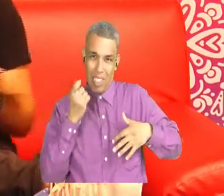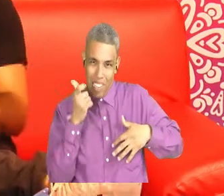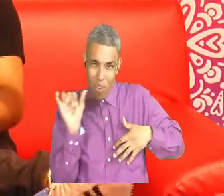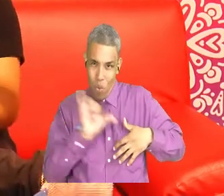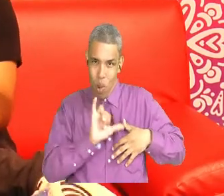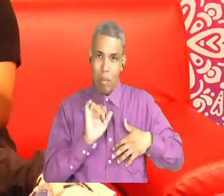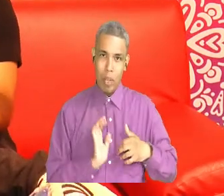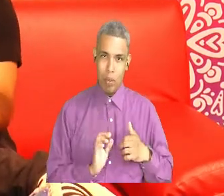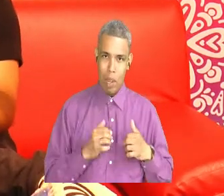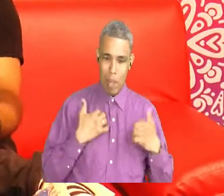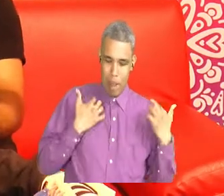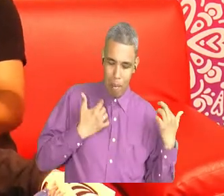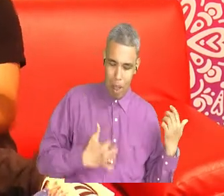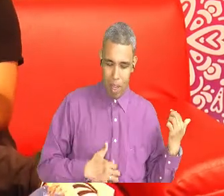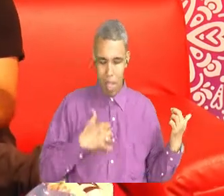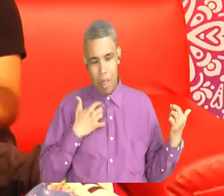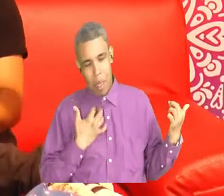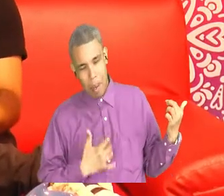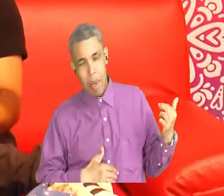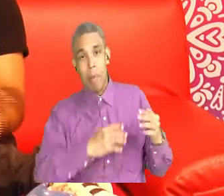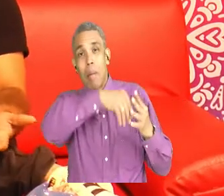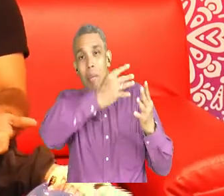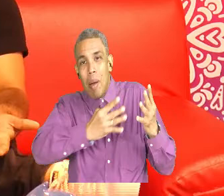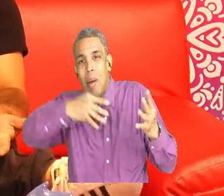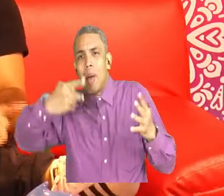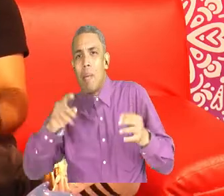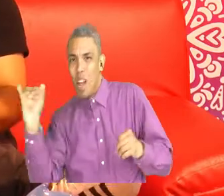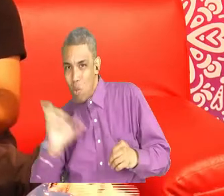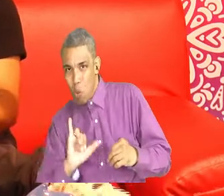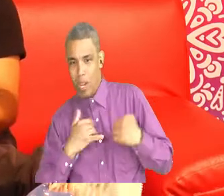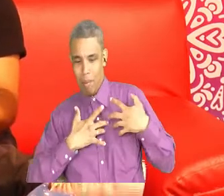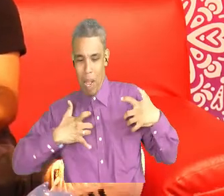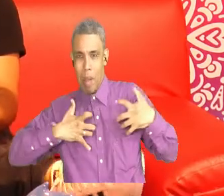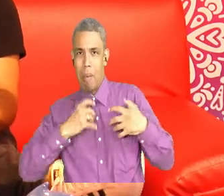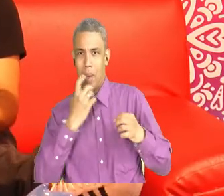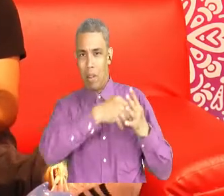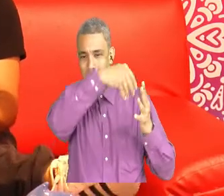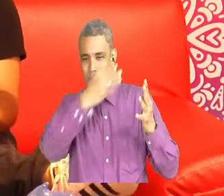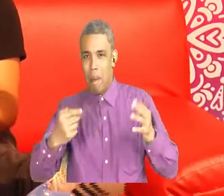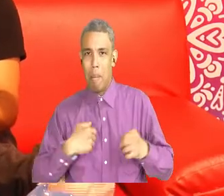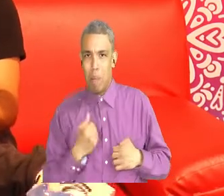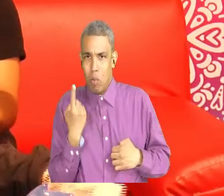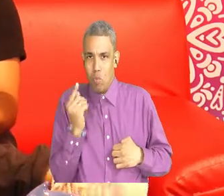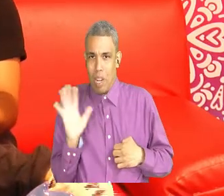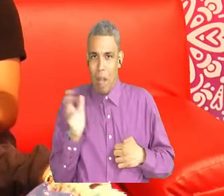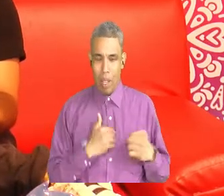Valle Producciones, que es una productora de Santander, que fue la que, bueno, gracias a ellas estamos aquí